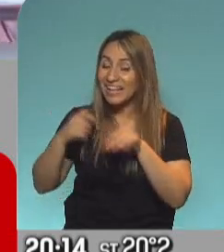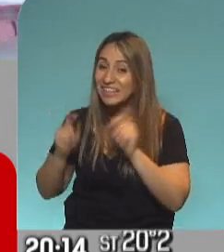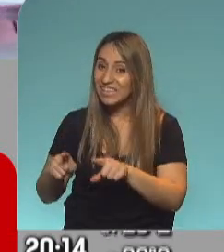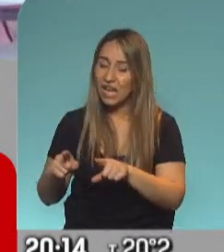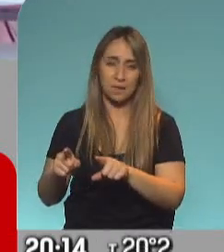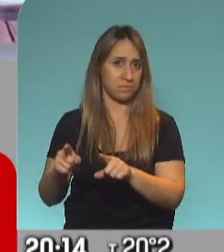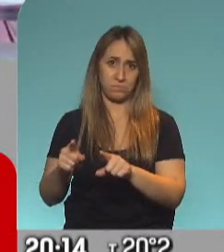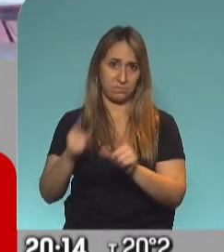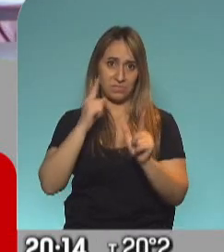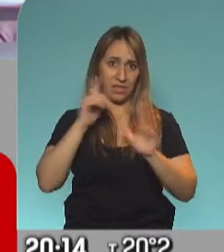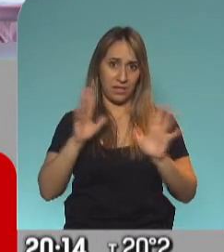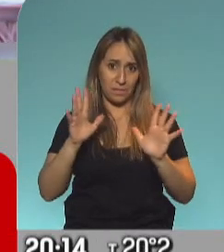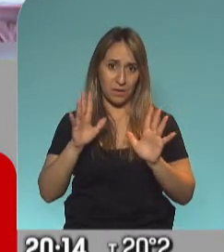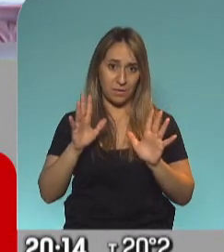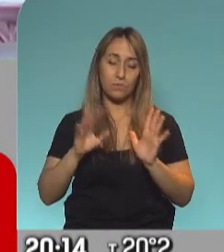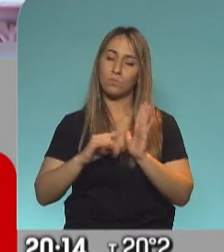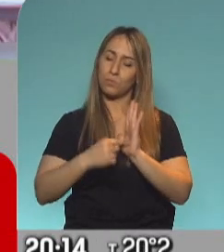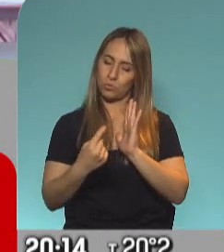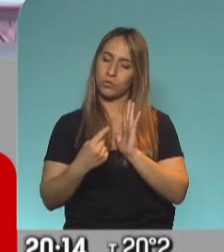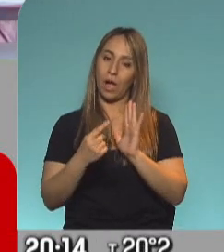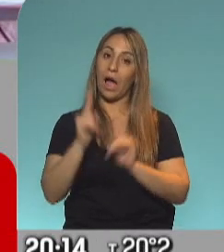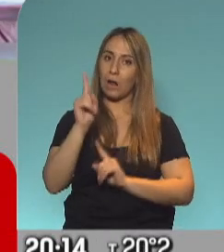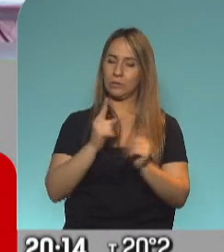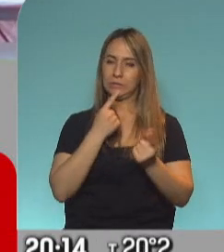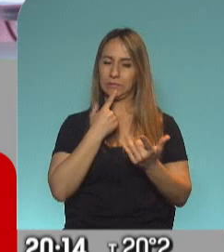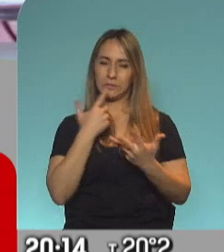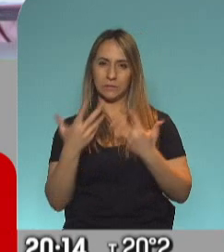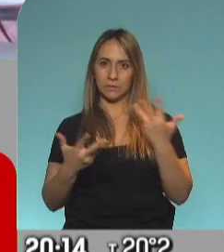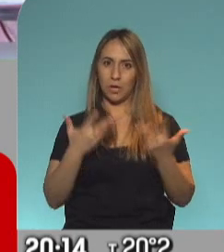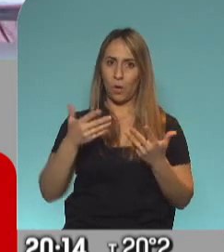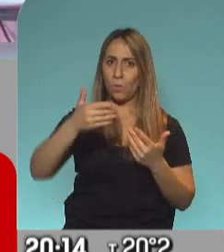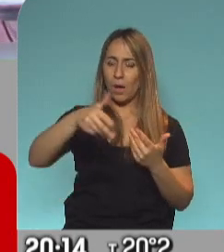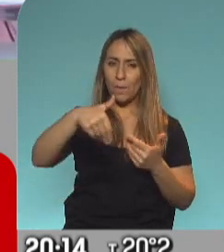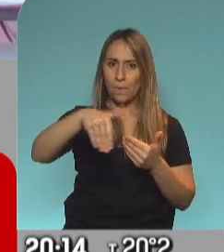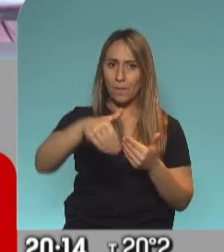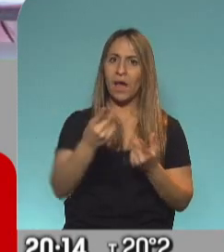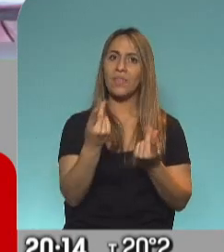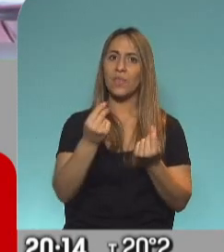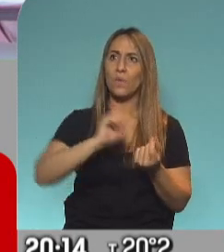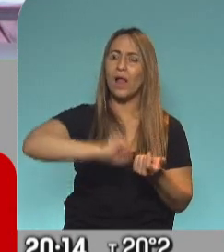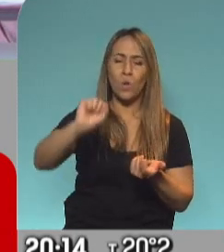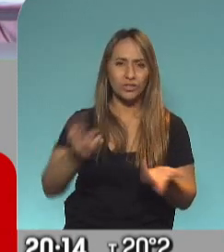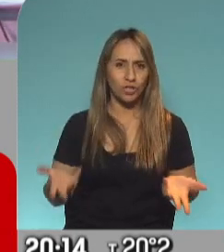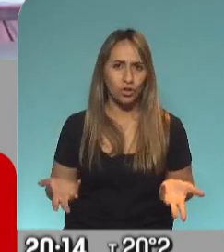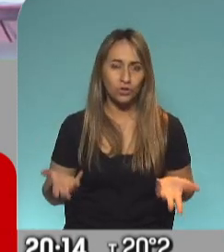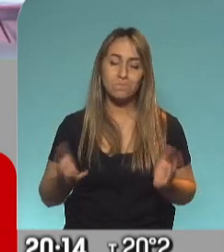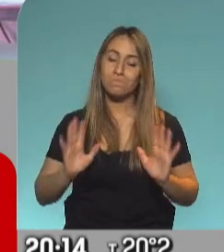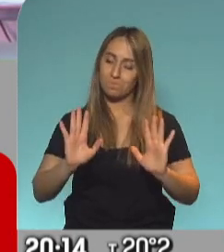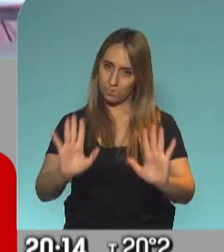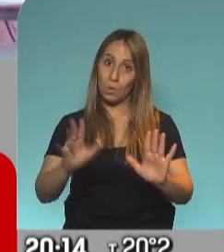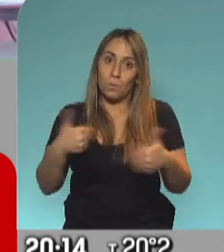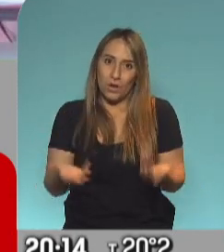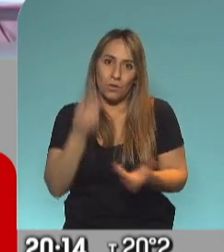pero es cierto que genera expectativas de devaluación y que por eso preocupa por eso a raíz de estos que se emplean dos medidas que van a